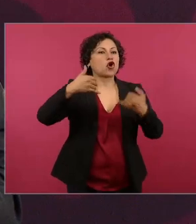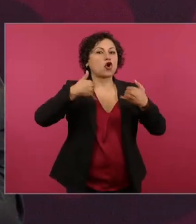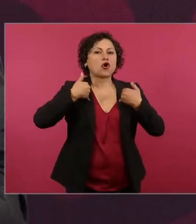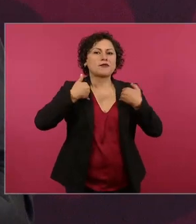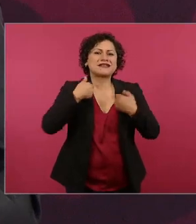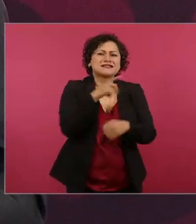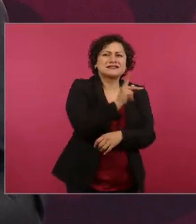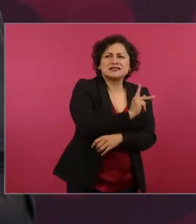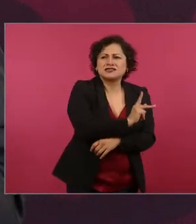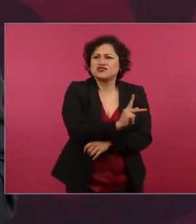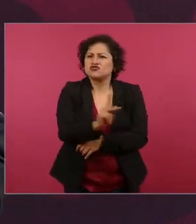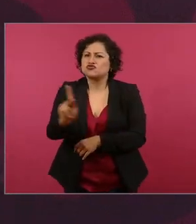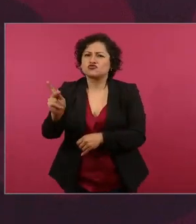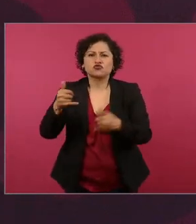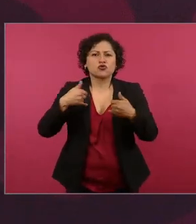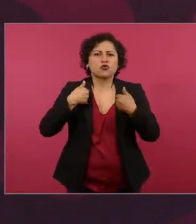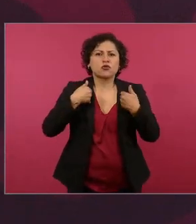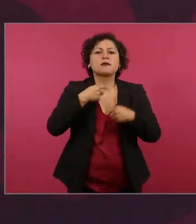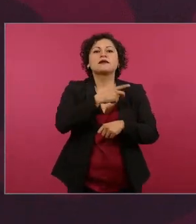porque